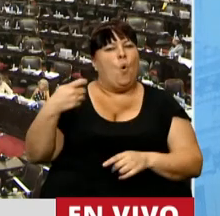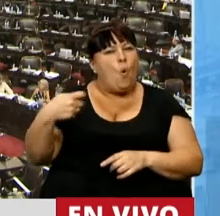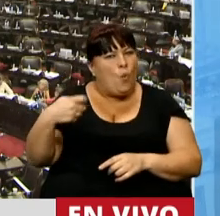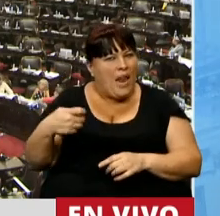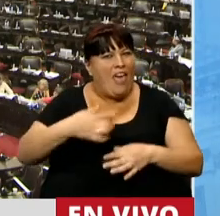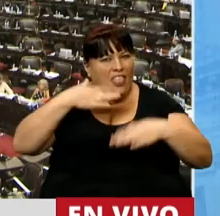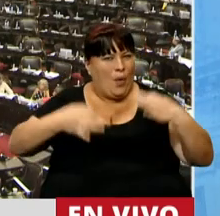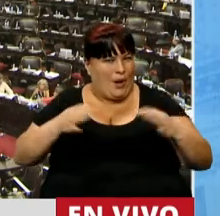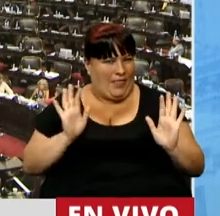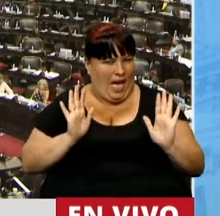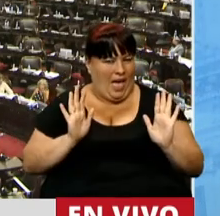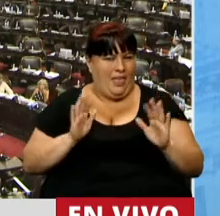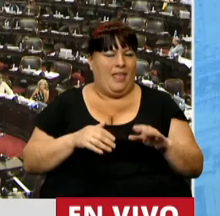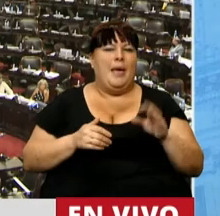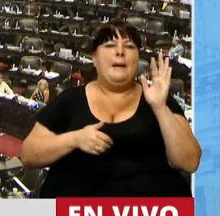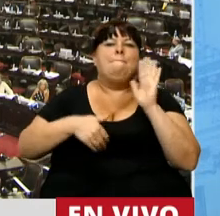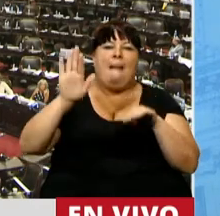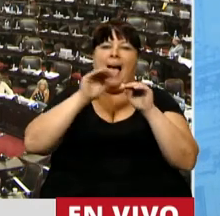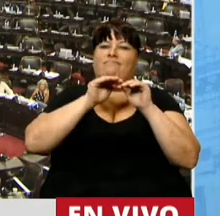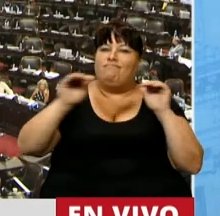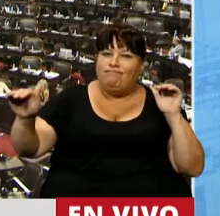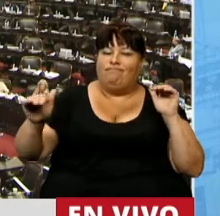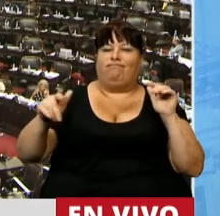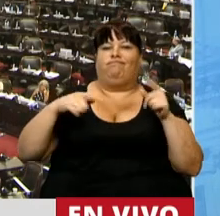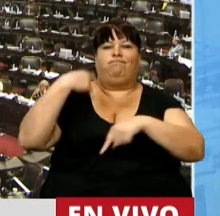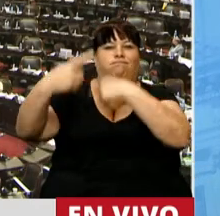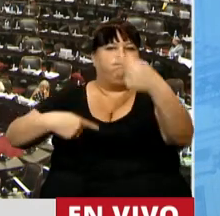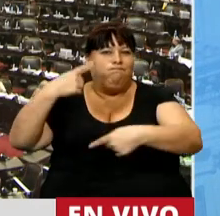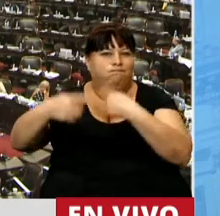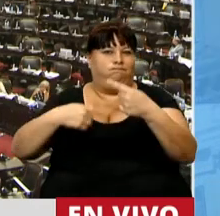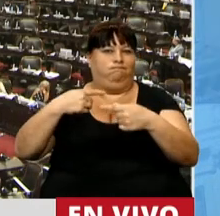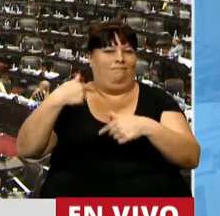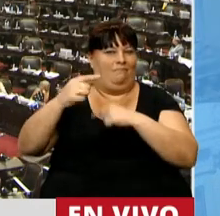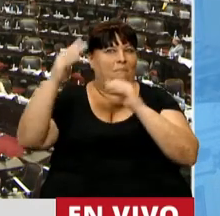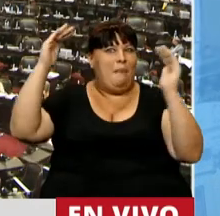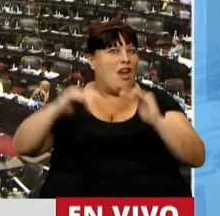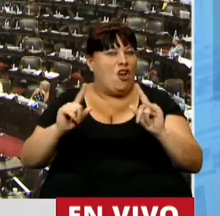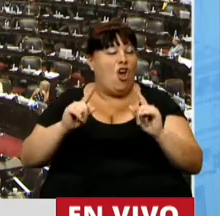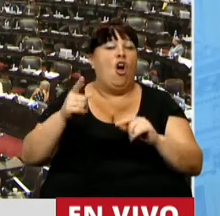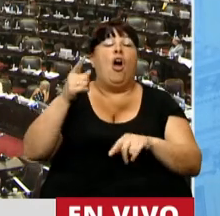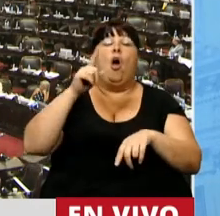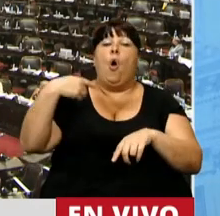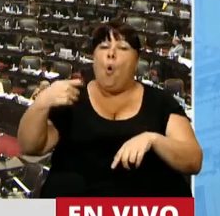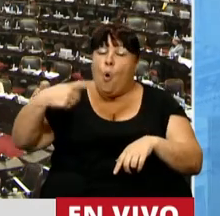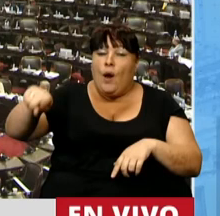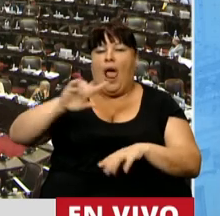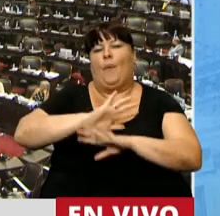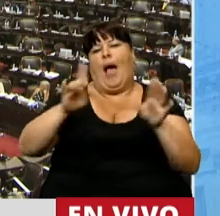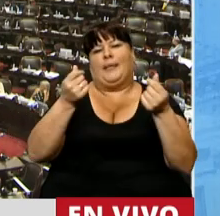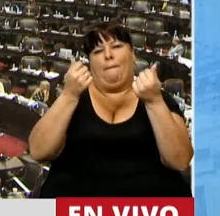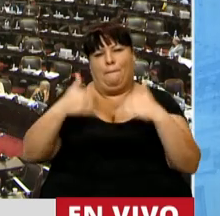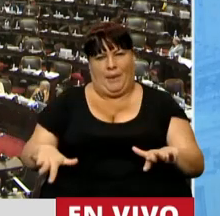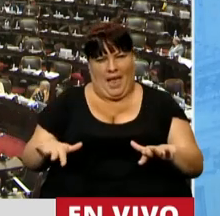reales dando mayor estabilidad en ciclos recesivos y que nuestros jubilados no sigan perdiendo